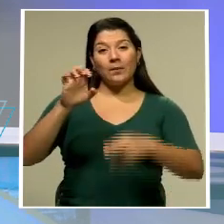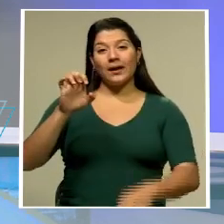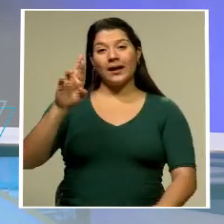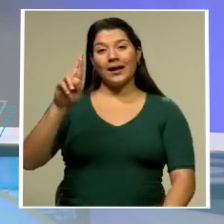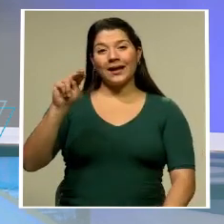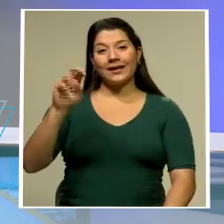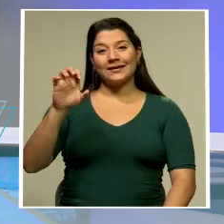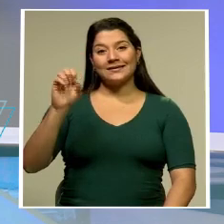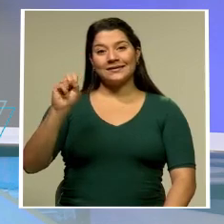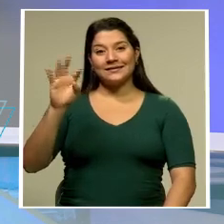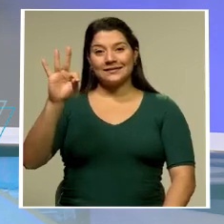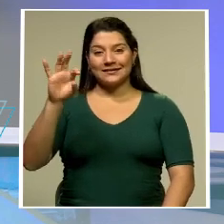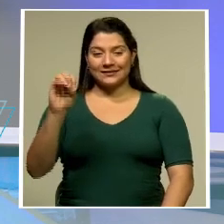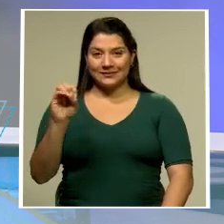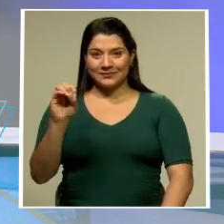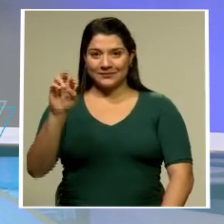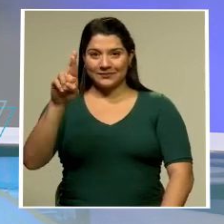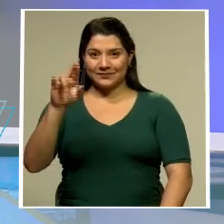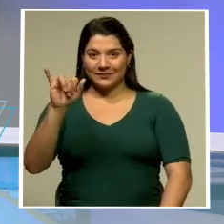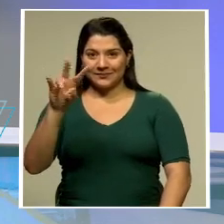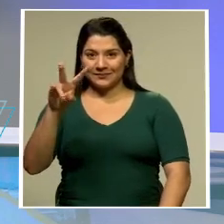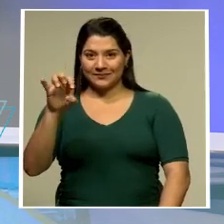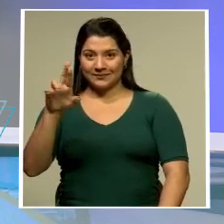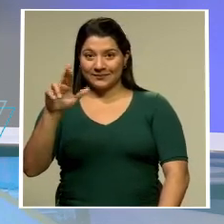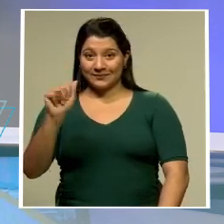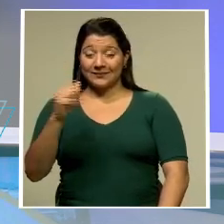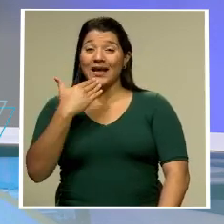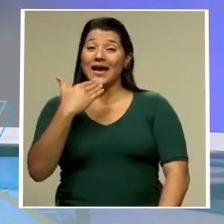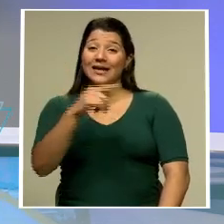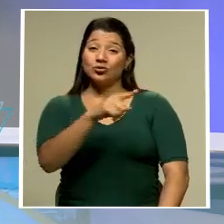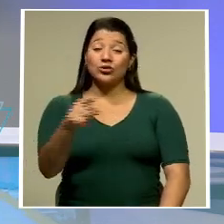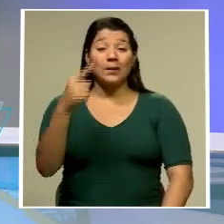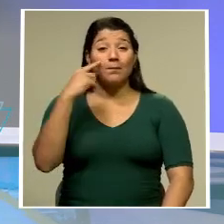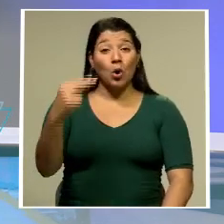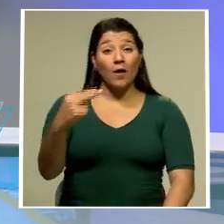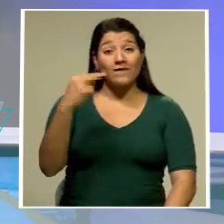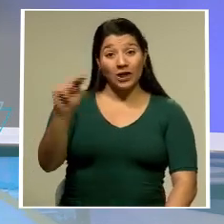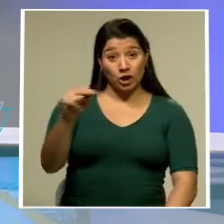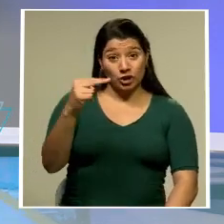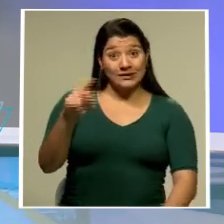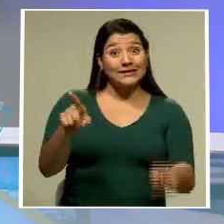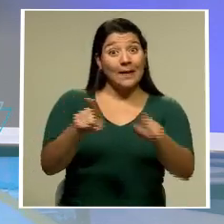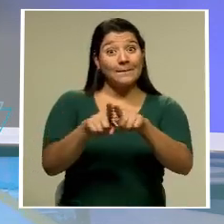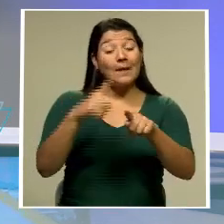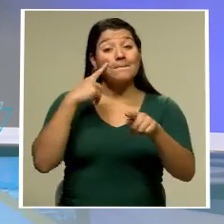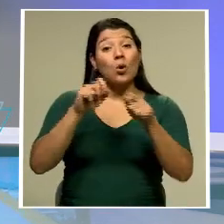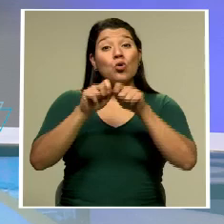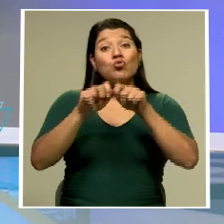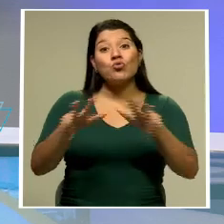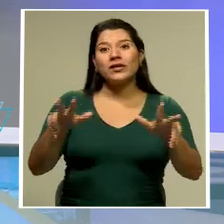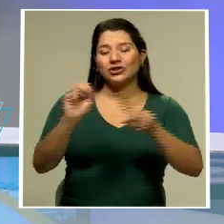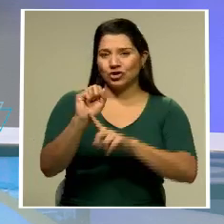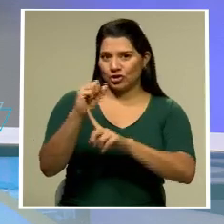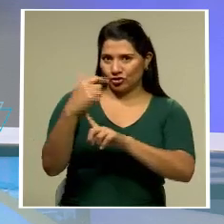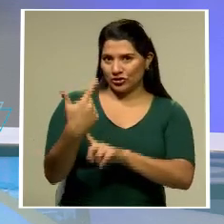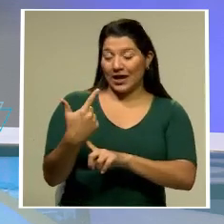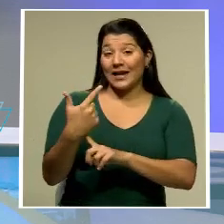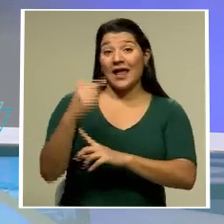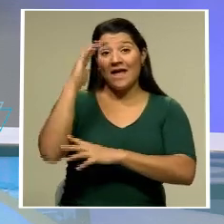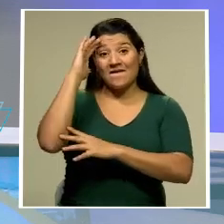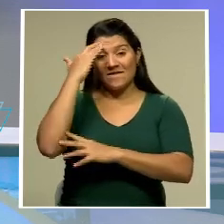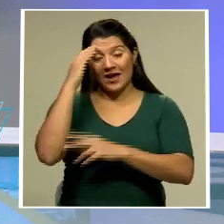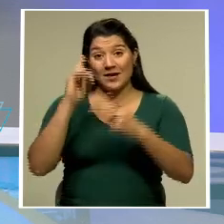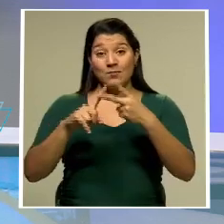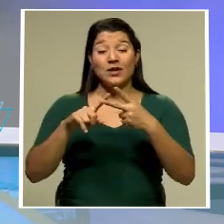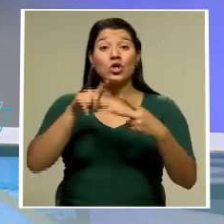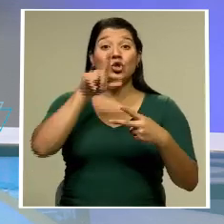Ernesto Rivera. Los invitamos a que siga estas noticias también a través de nuestras redes sociales de Facebook